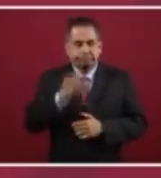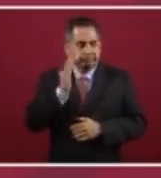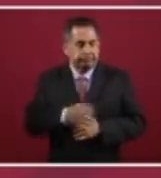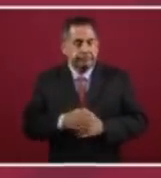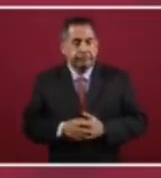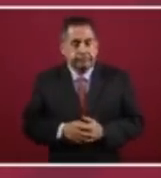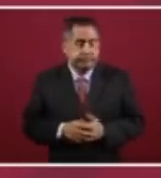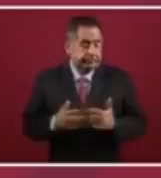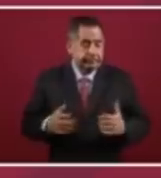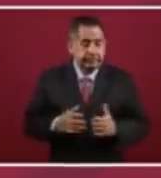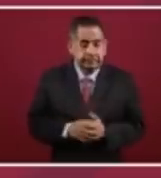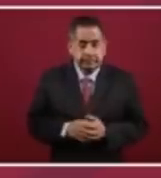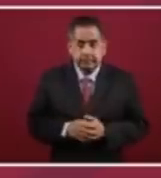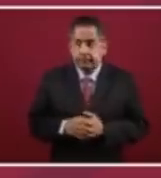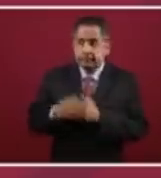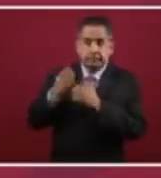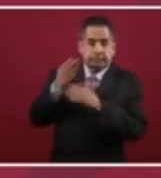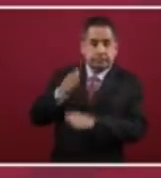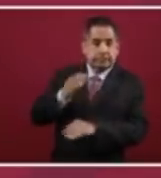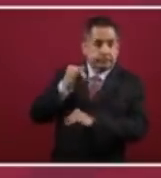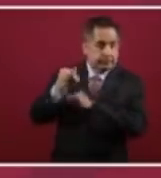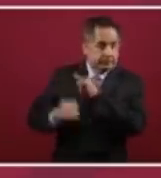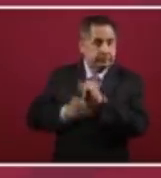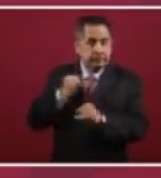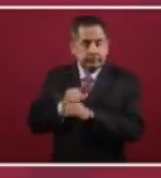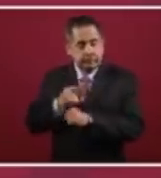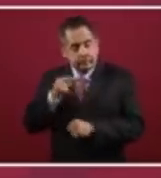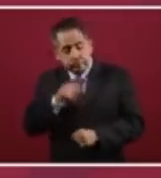la banca internacional